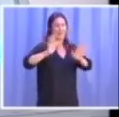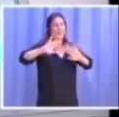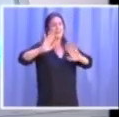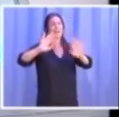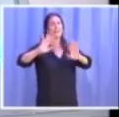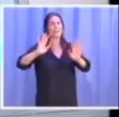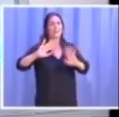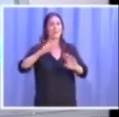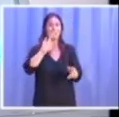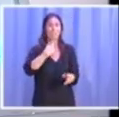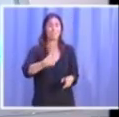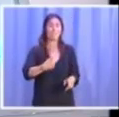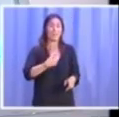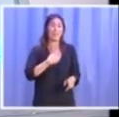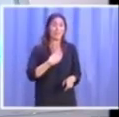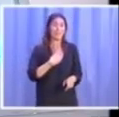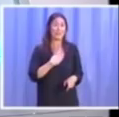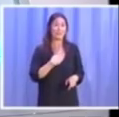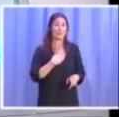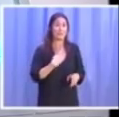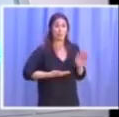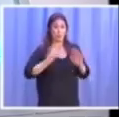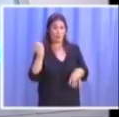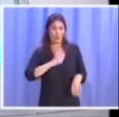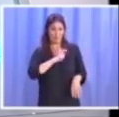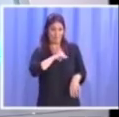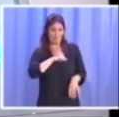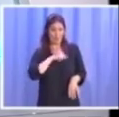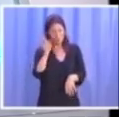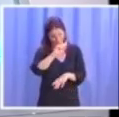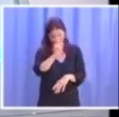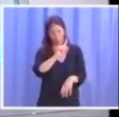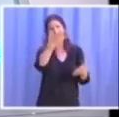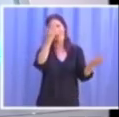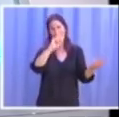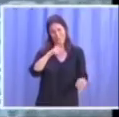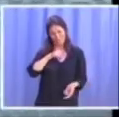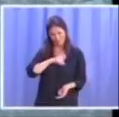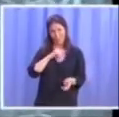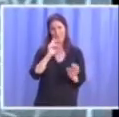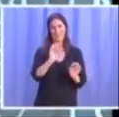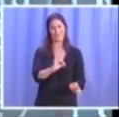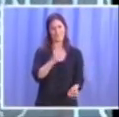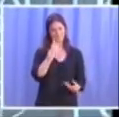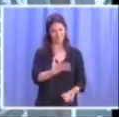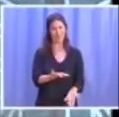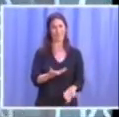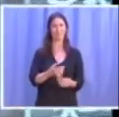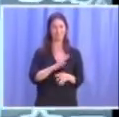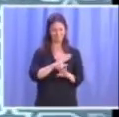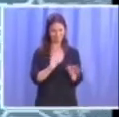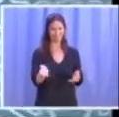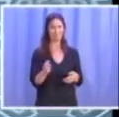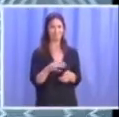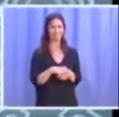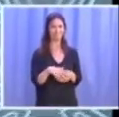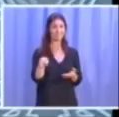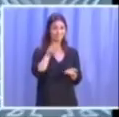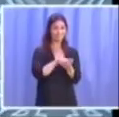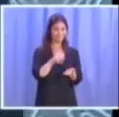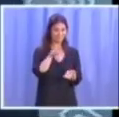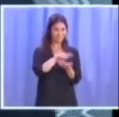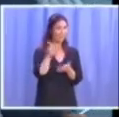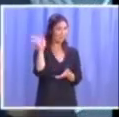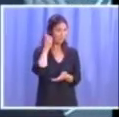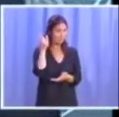No, si es que me han dicho desde la parte. Que se lo ponga bien. Se lo ponga bien. Ya aprovechamos. Que si puede repetir lo que ha dicho. No,